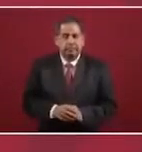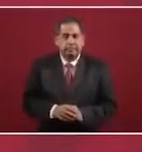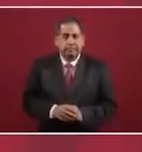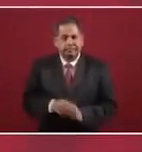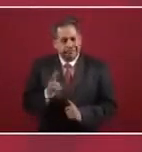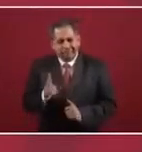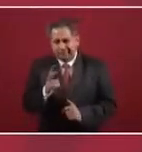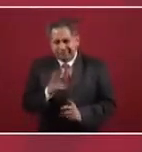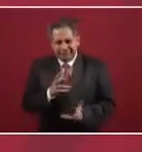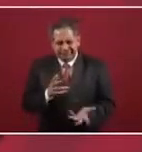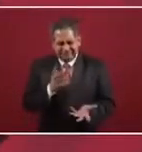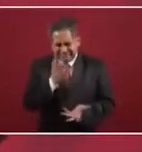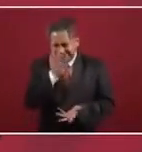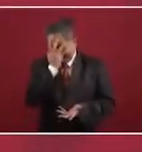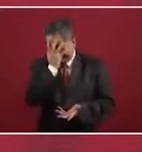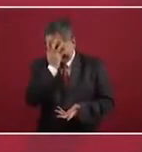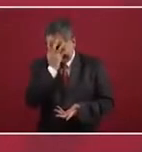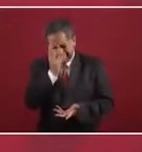vergonzoso